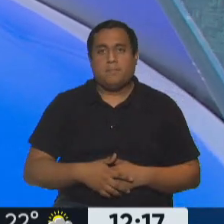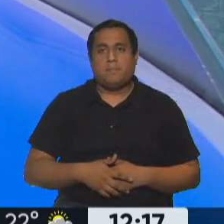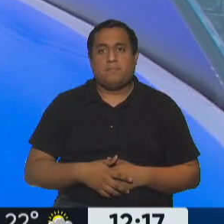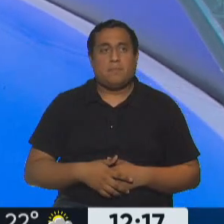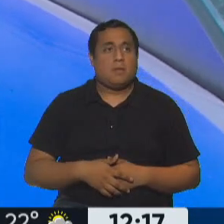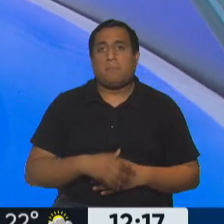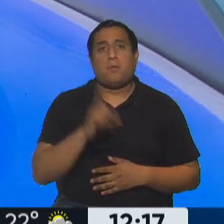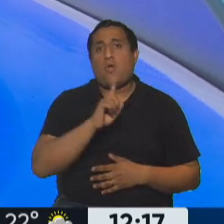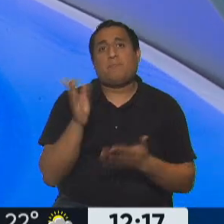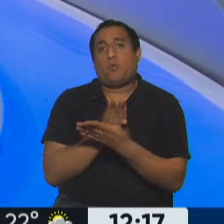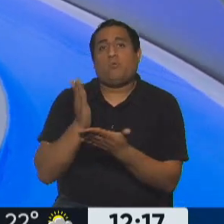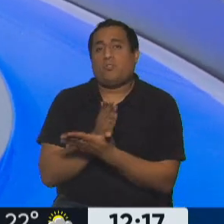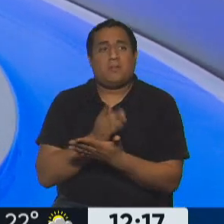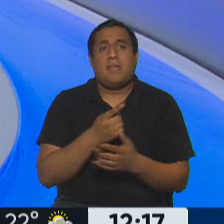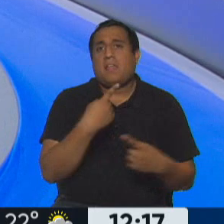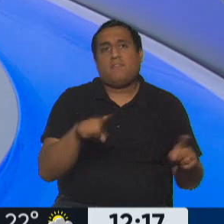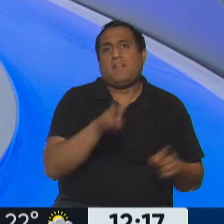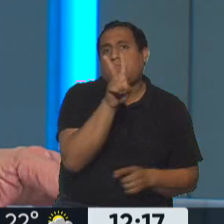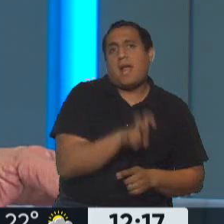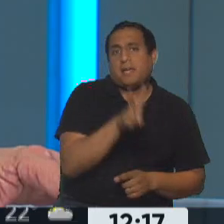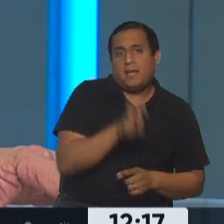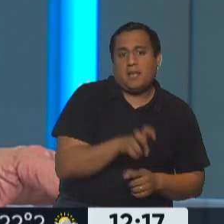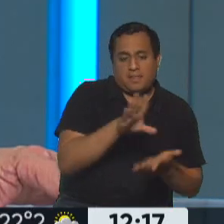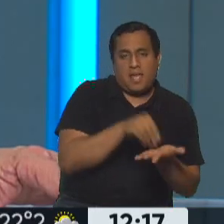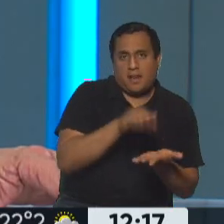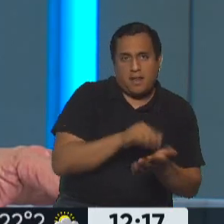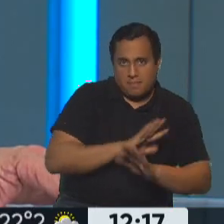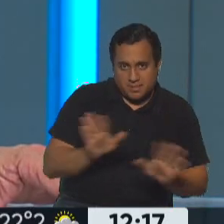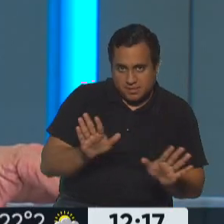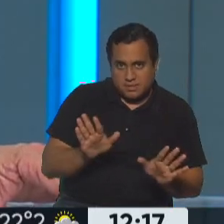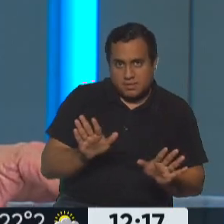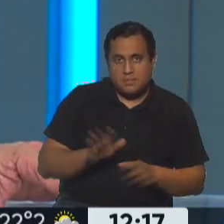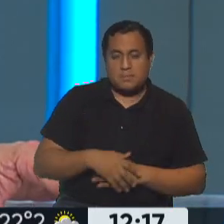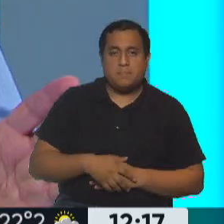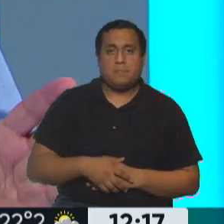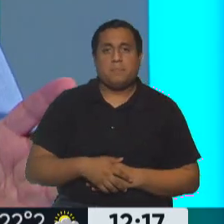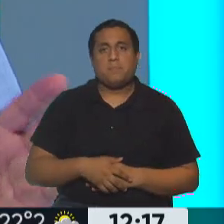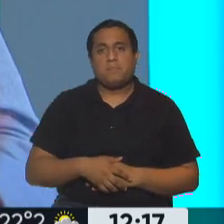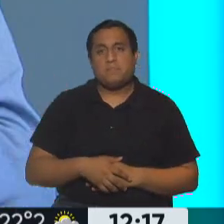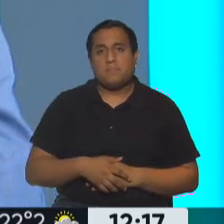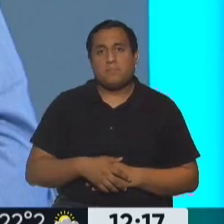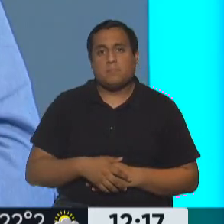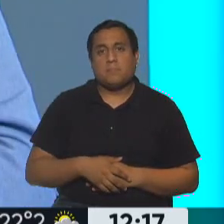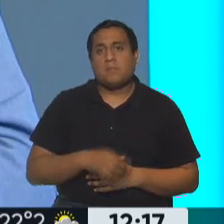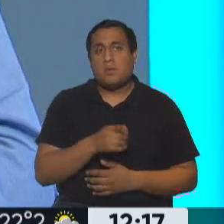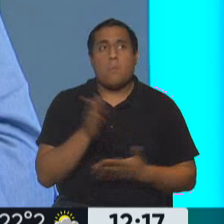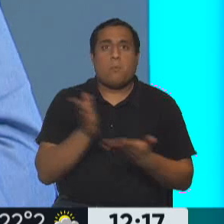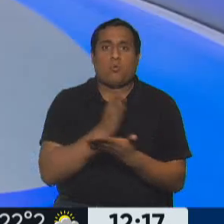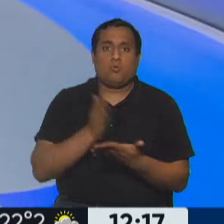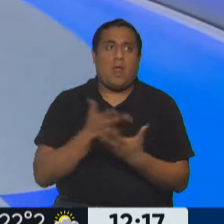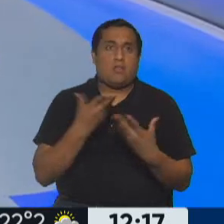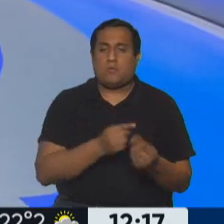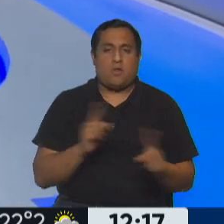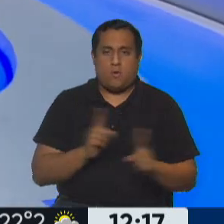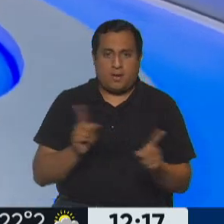tiene nada que ver con la producción. El rentista es rentista. No está promoviendo la producción ahí. No es un beneficio para un productor. No es un beneficio para un productor ahí. Productor o